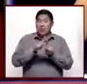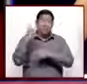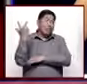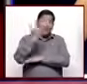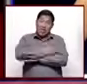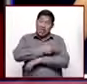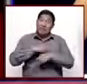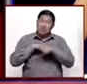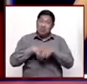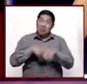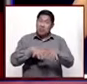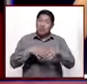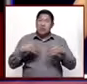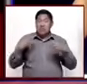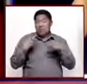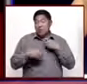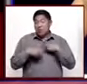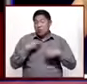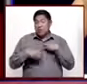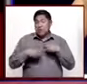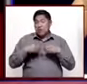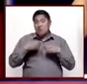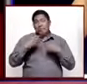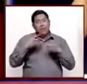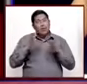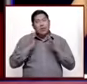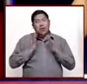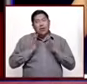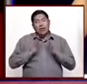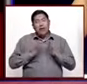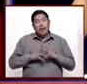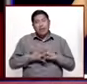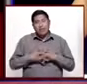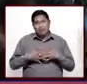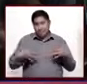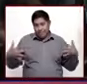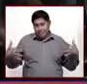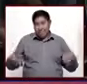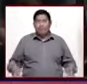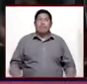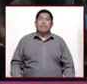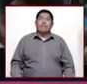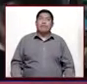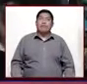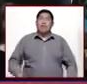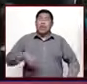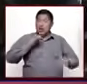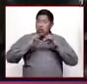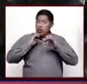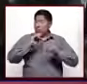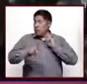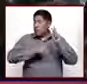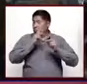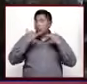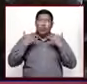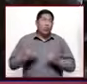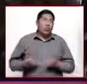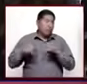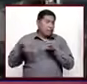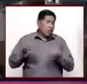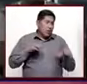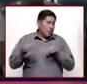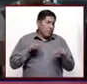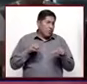3 días de movilización, conflicto y bloqueos, deciden ingresar a un cuarto intermedio. Para comunicar a nuestra población, el día de hoy se ha